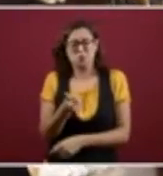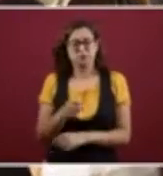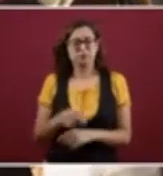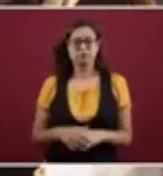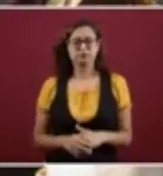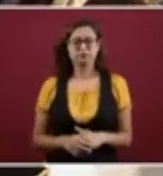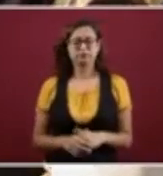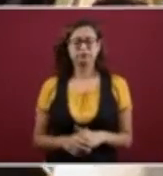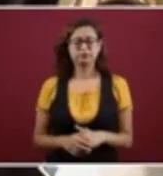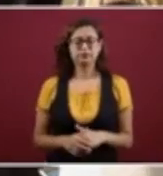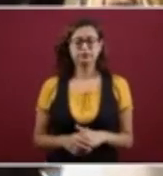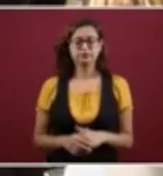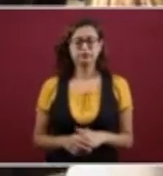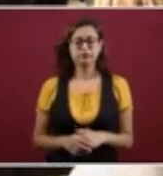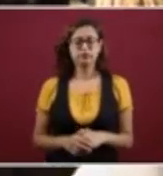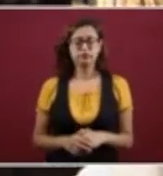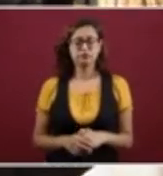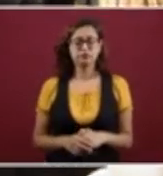Había